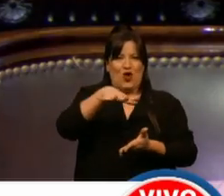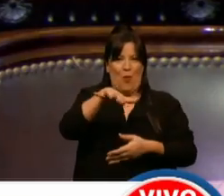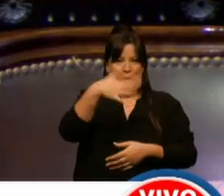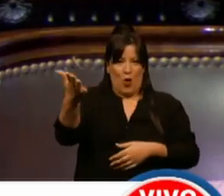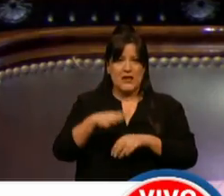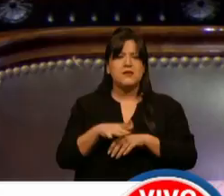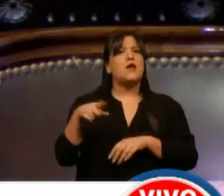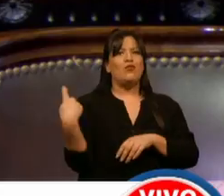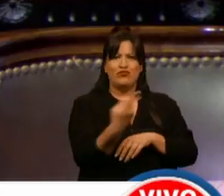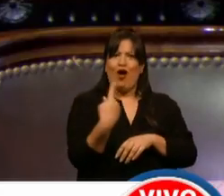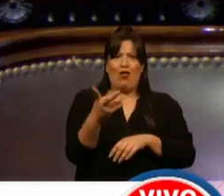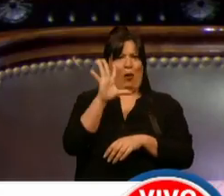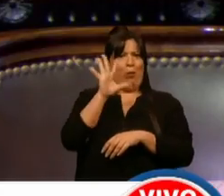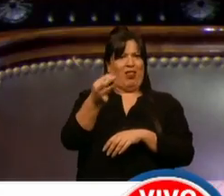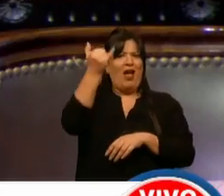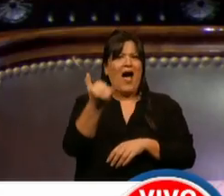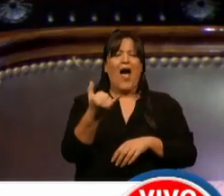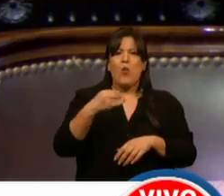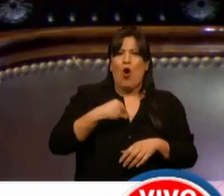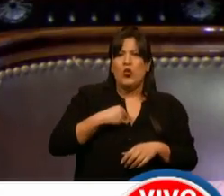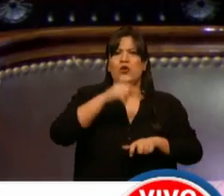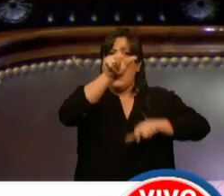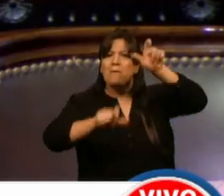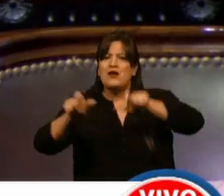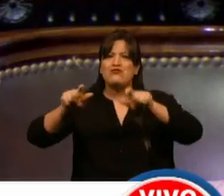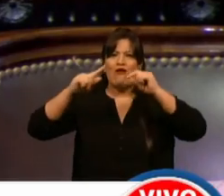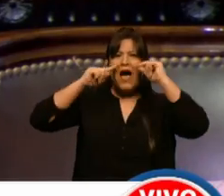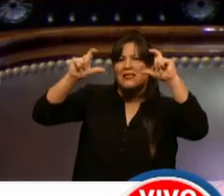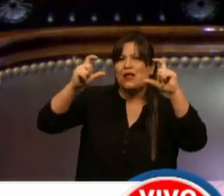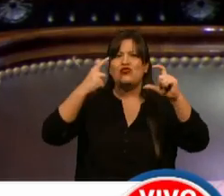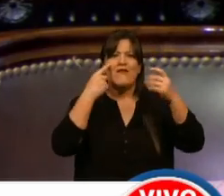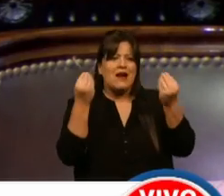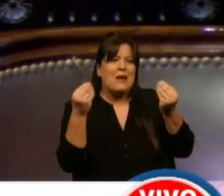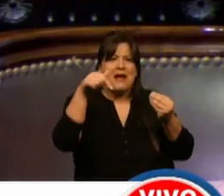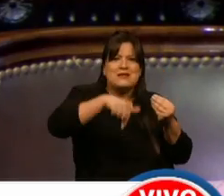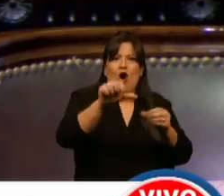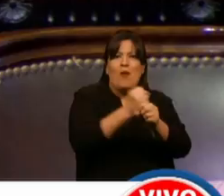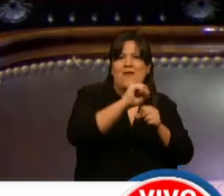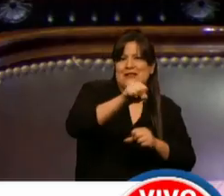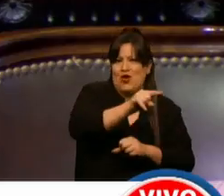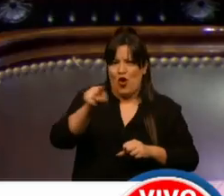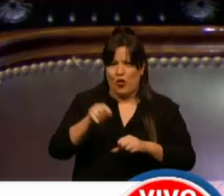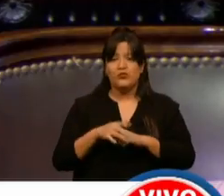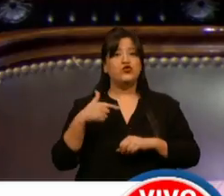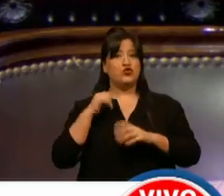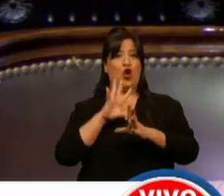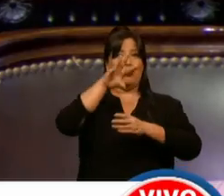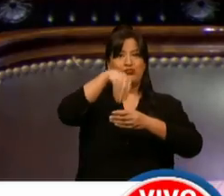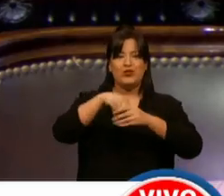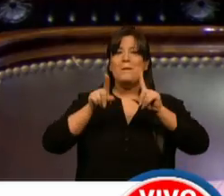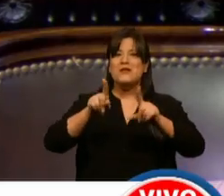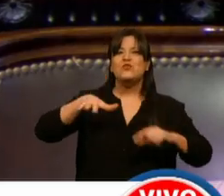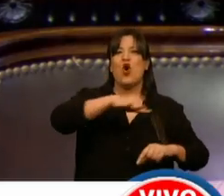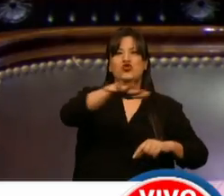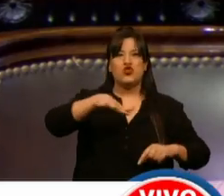gran voluntad del del bonaerense de estar atento a lo que hoy suceda yo pertenezco a una de estas zonas